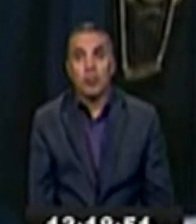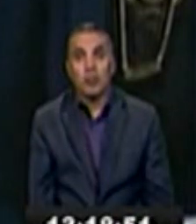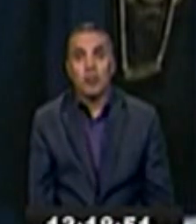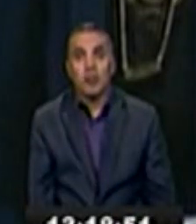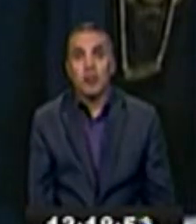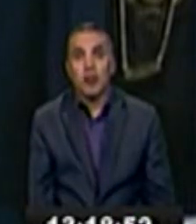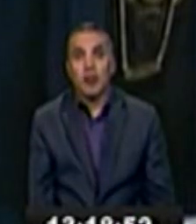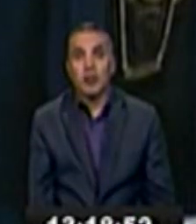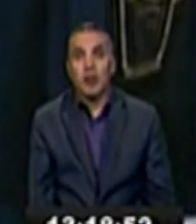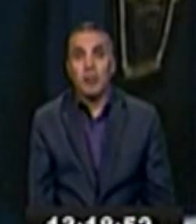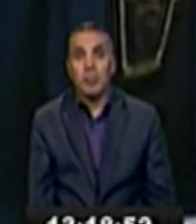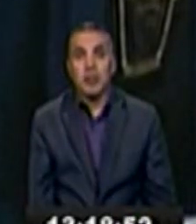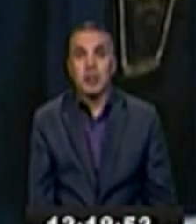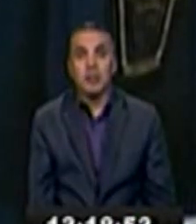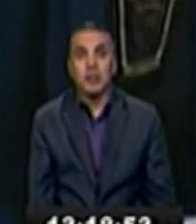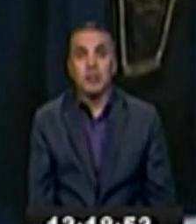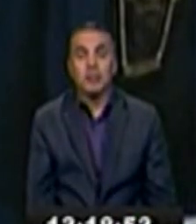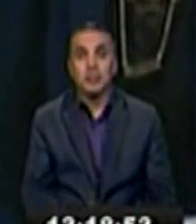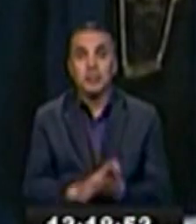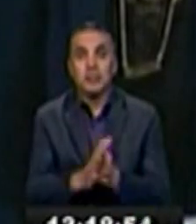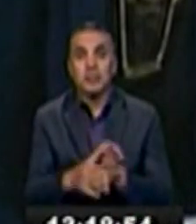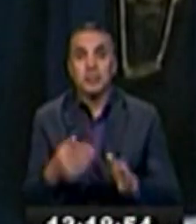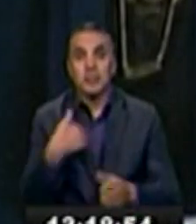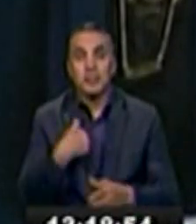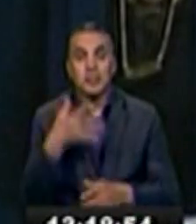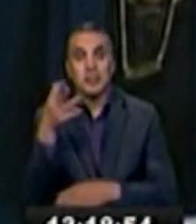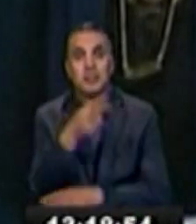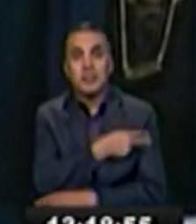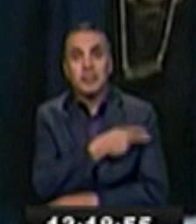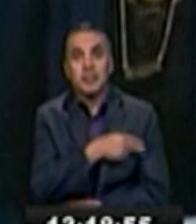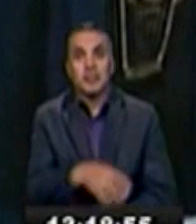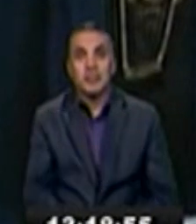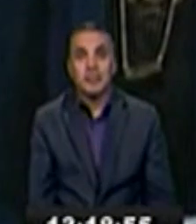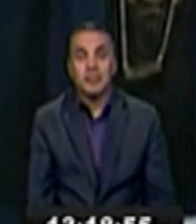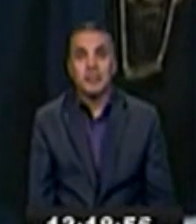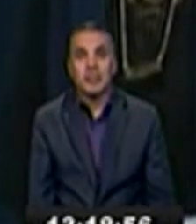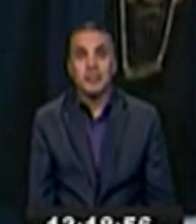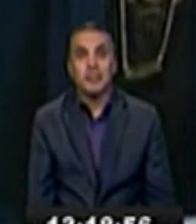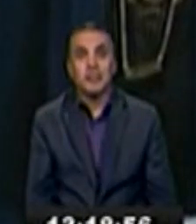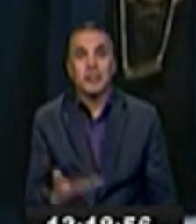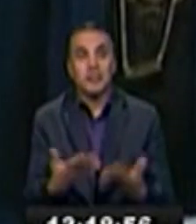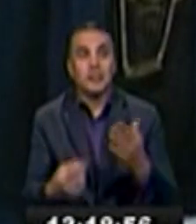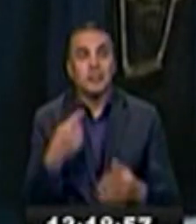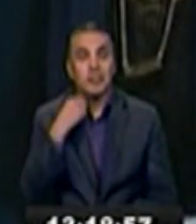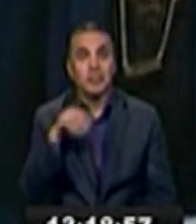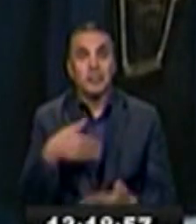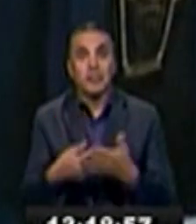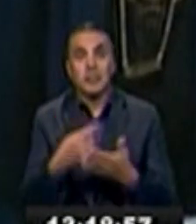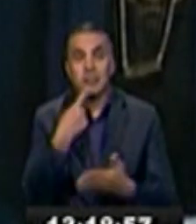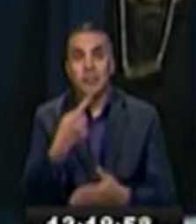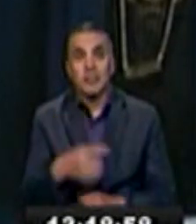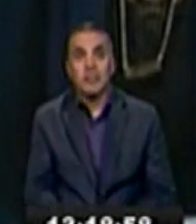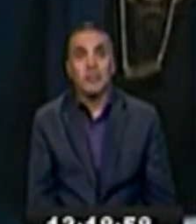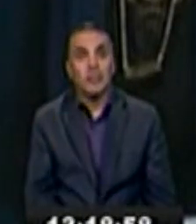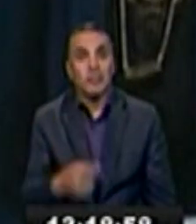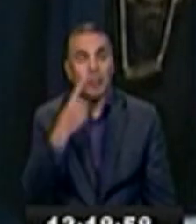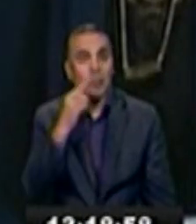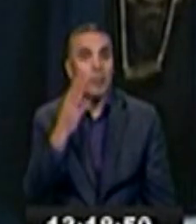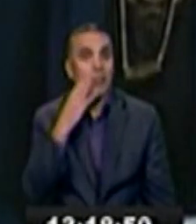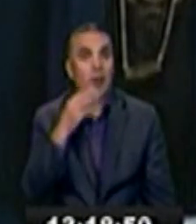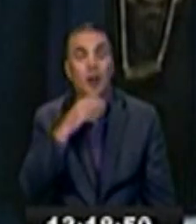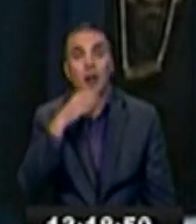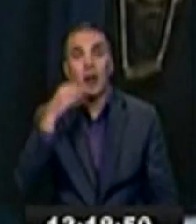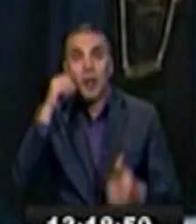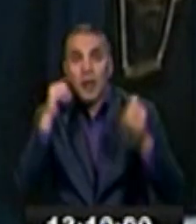Nadie dejó de tener maestros. A lo mejor perdimos en las primeras etapas al padre, a la madre, a los